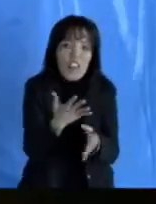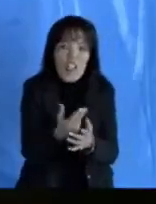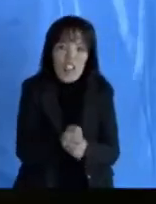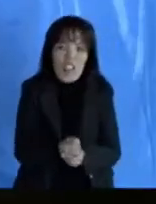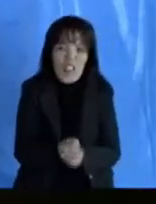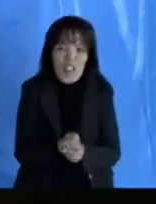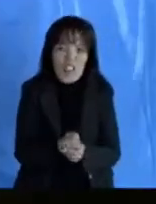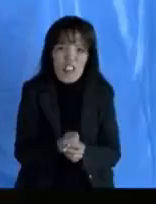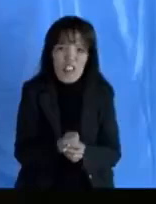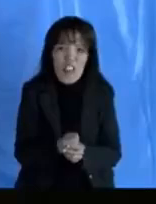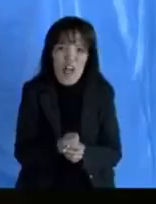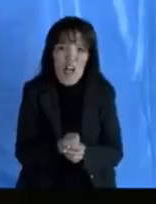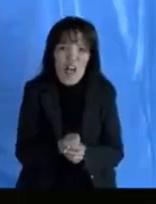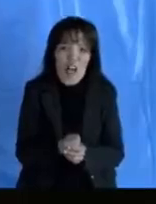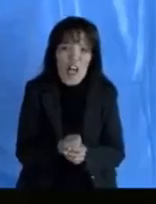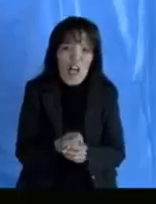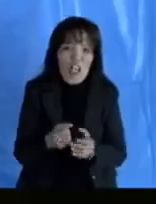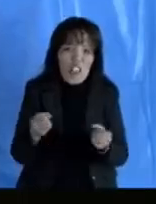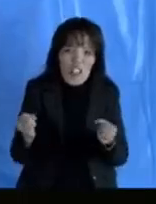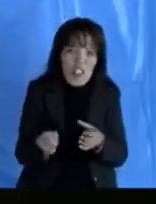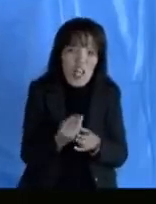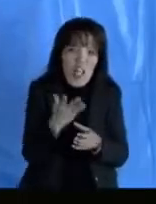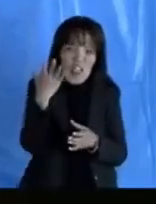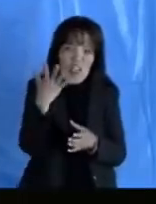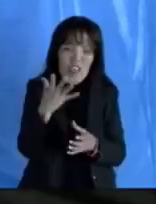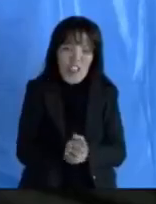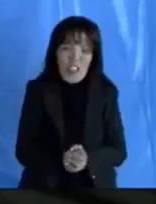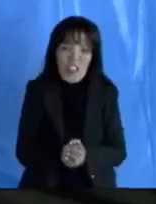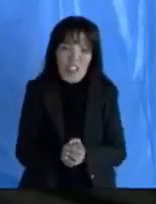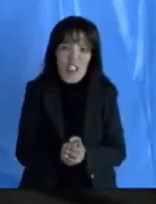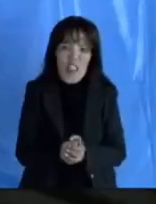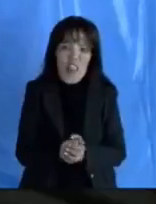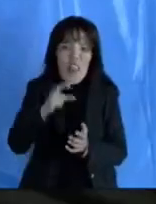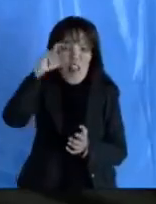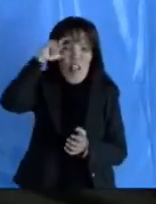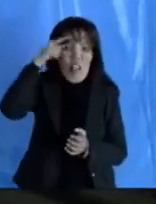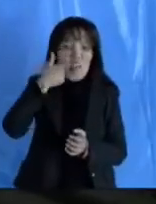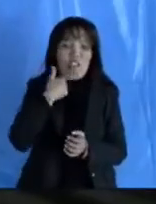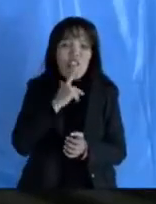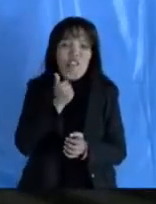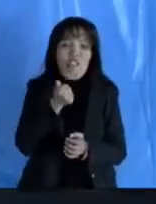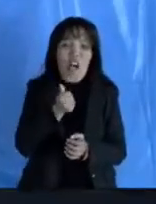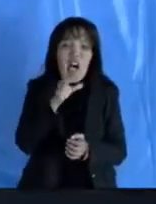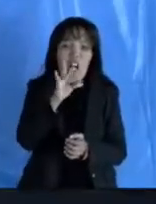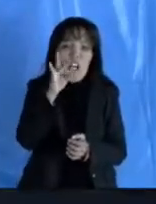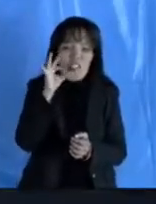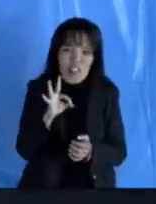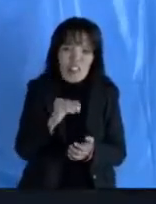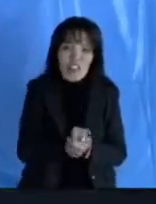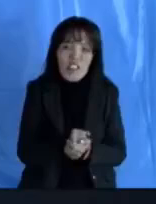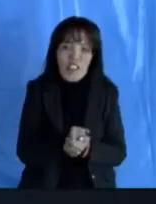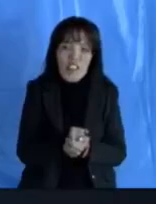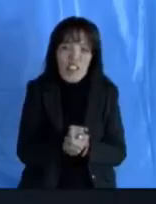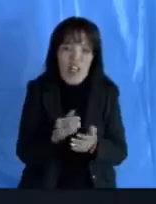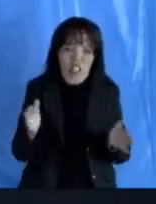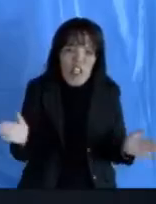Y fundamentalmente que tengan la posibilidad que haya un Estado que genere condiciones para que